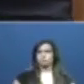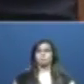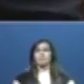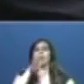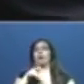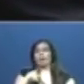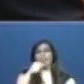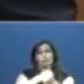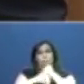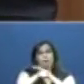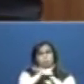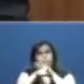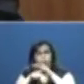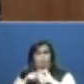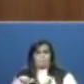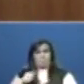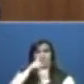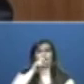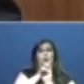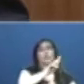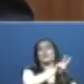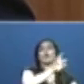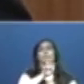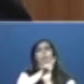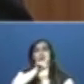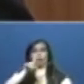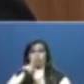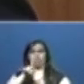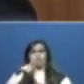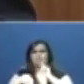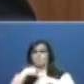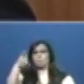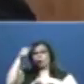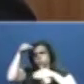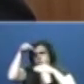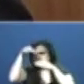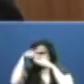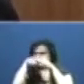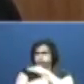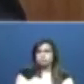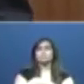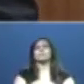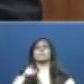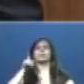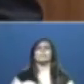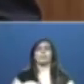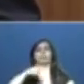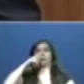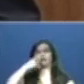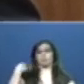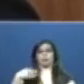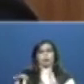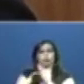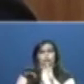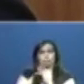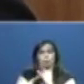económica iniciada al final de 2011 se prolongó y agudizó durante todo 2012 y ha continuado Durante los